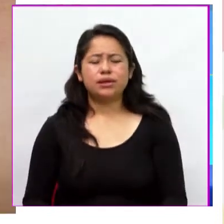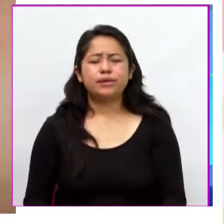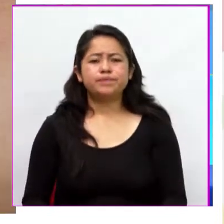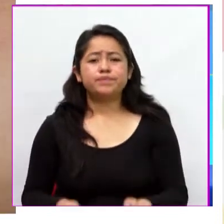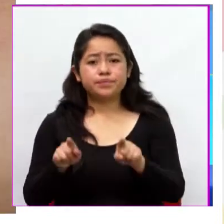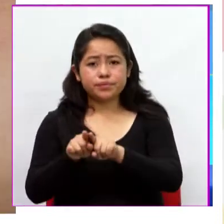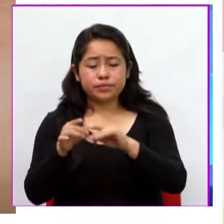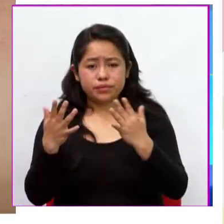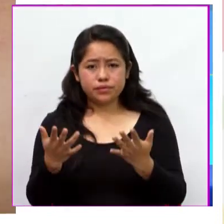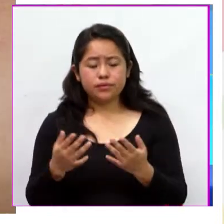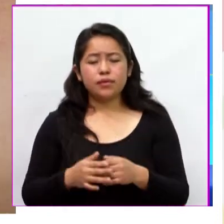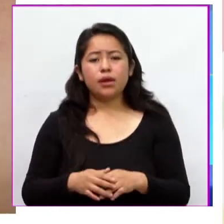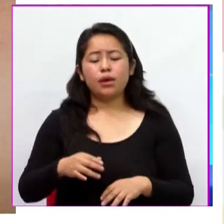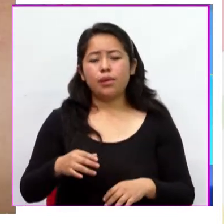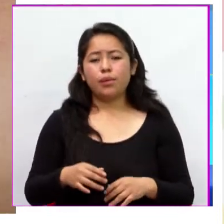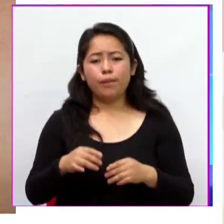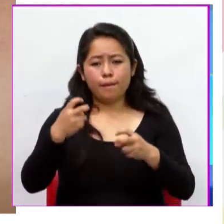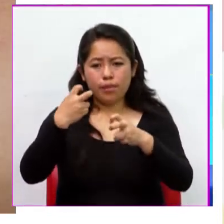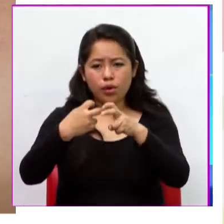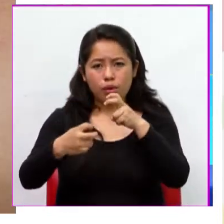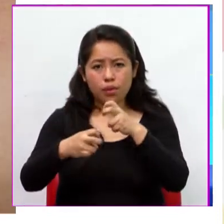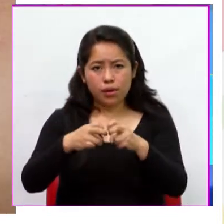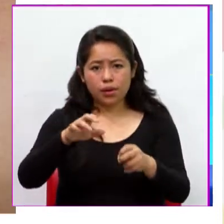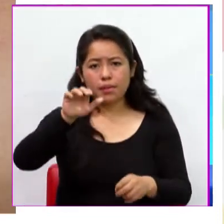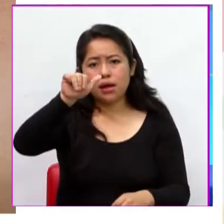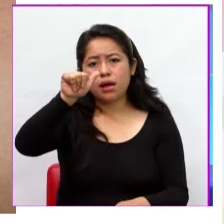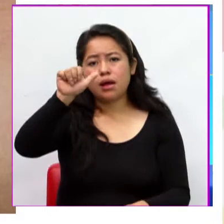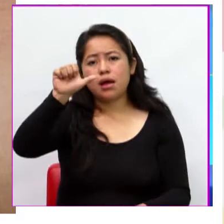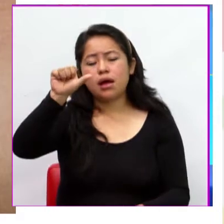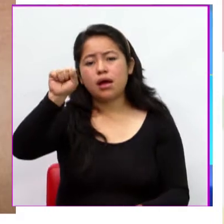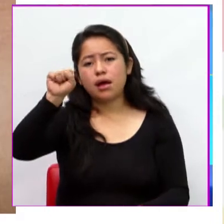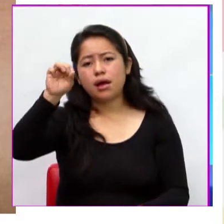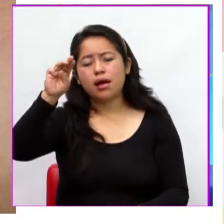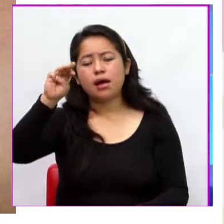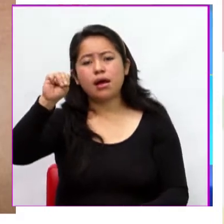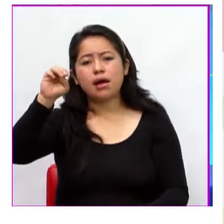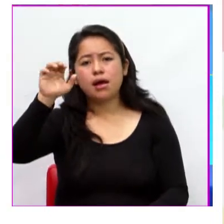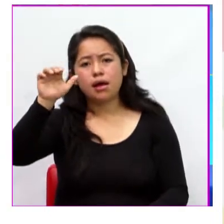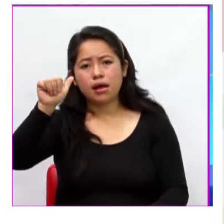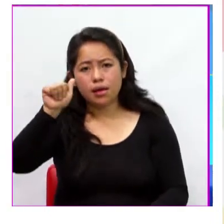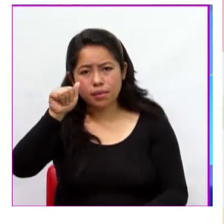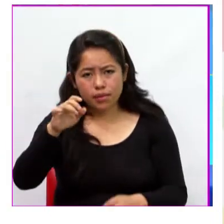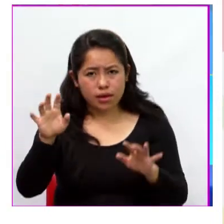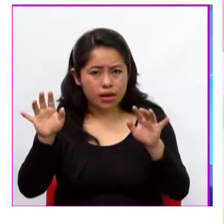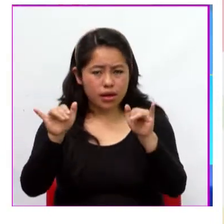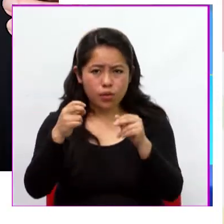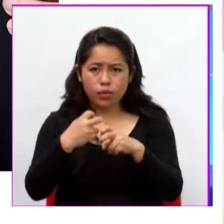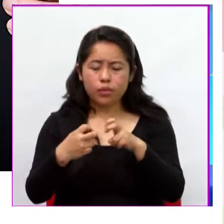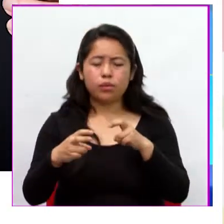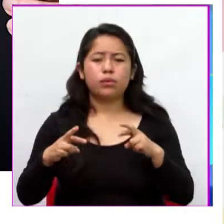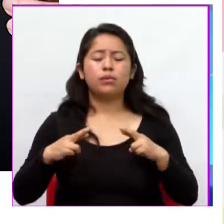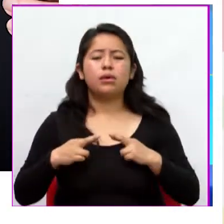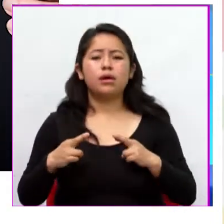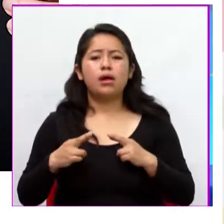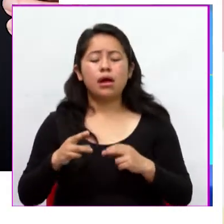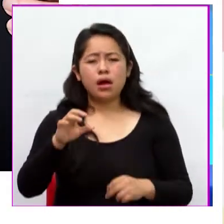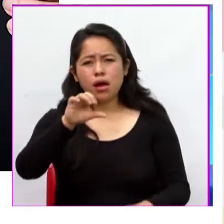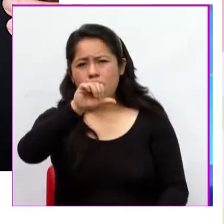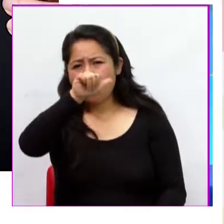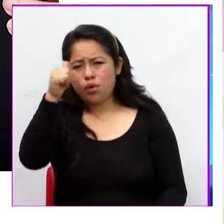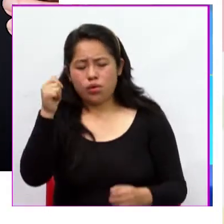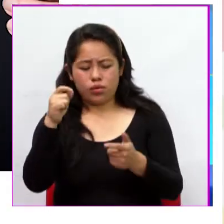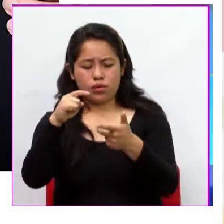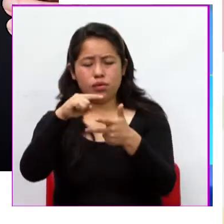en las personas que tienen asma. Otra sustancia que podemos encontrar en el humo del tabaco es el monóxido